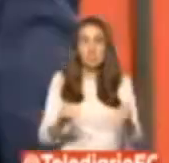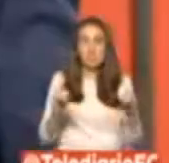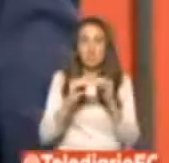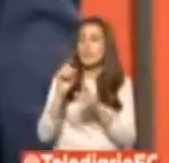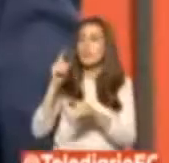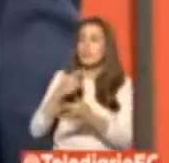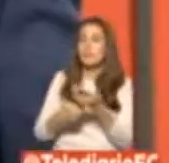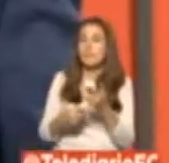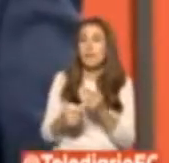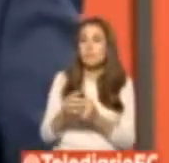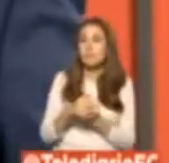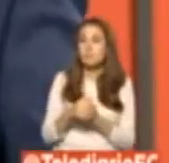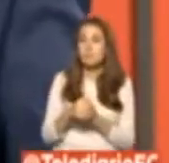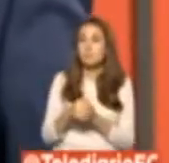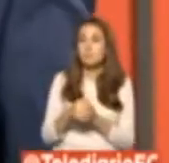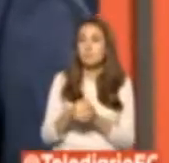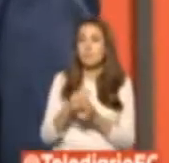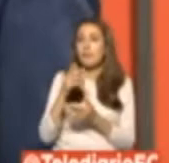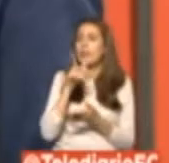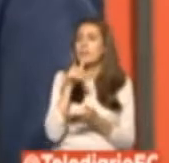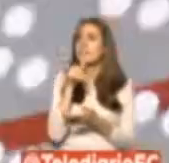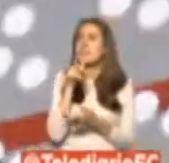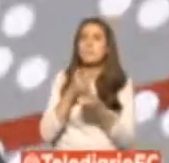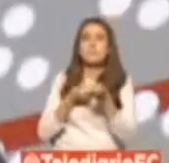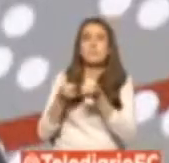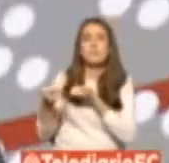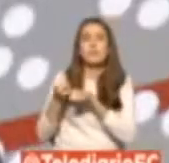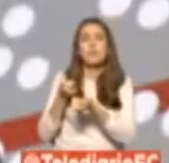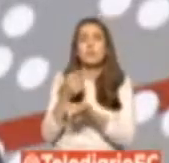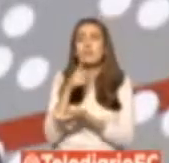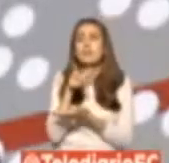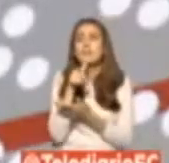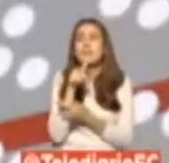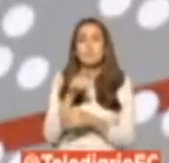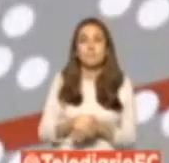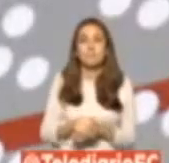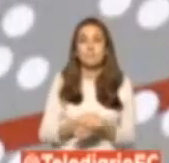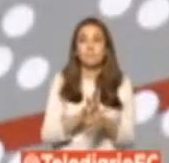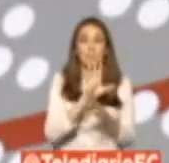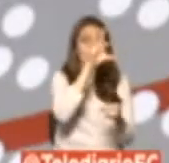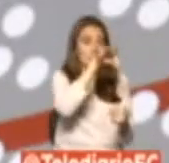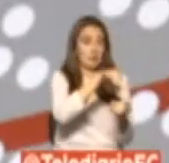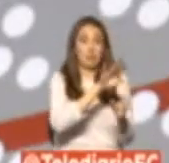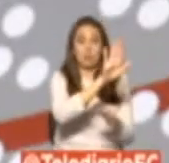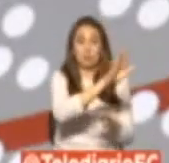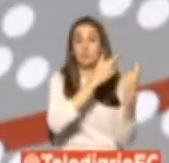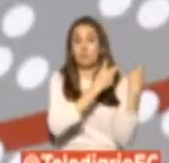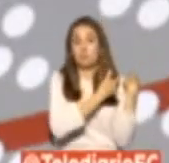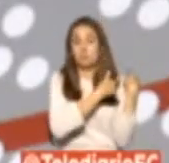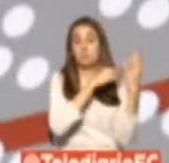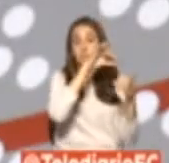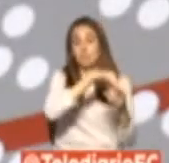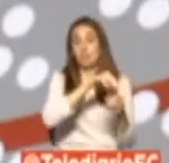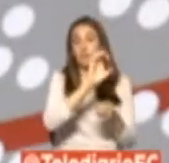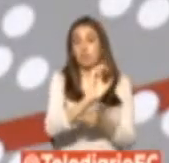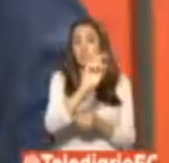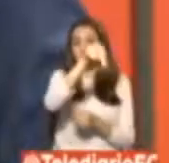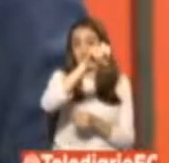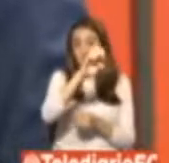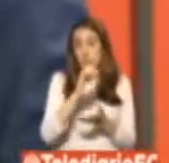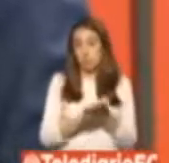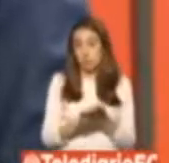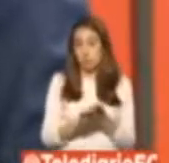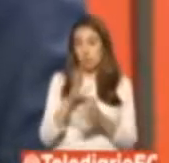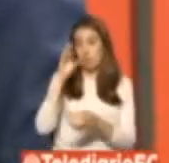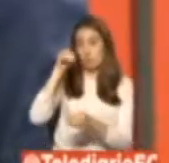los fondos populares responde al Consejo Nacional Electoral. Y no es la autoridad, no se trata